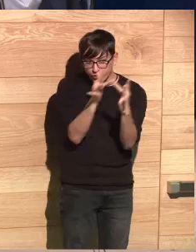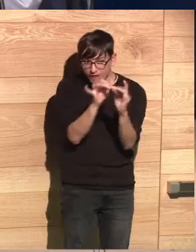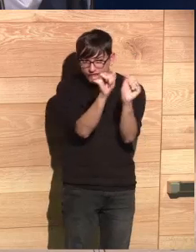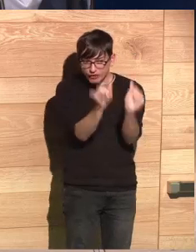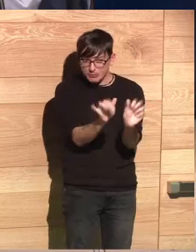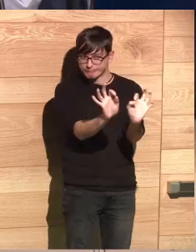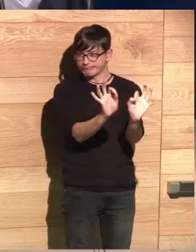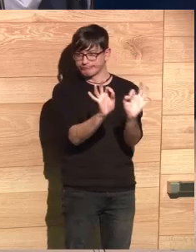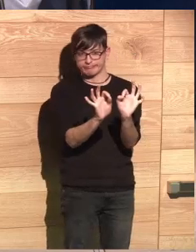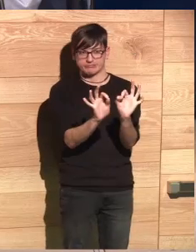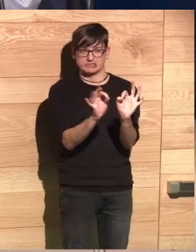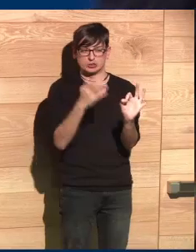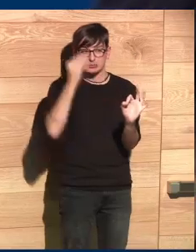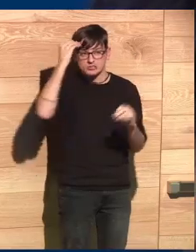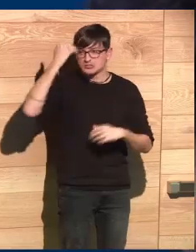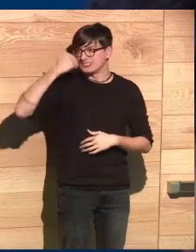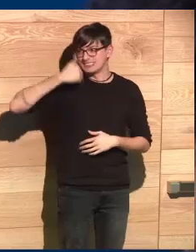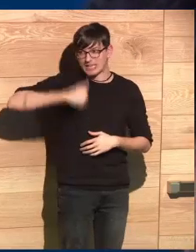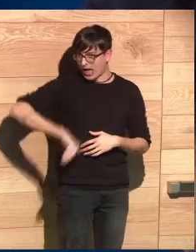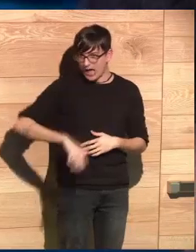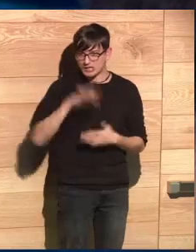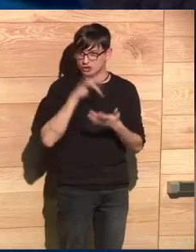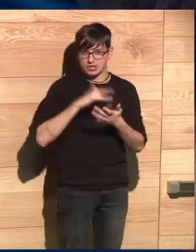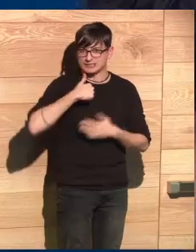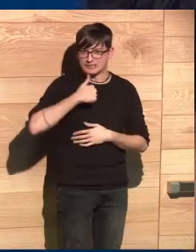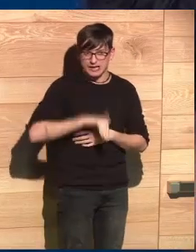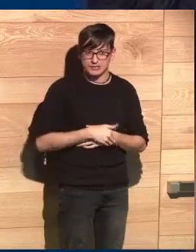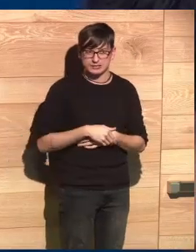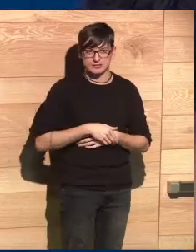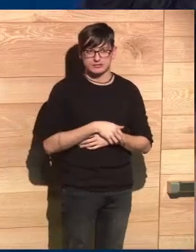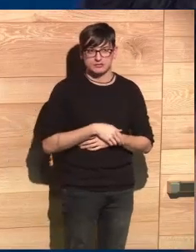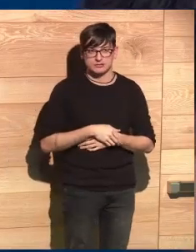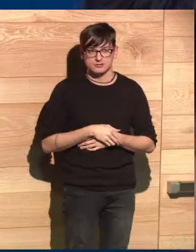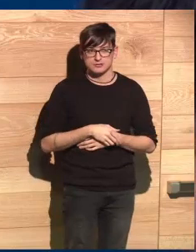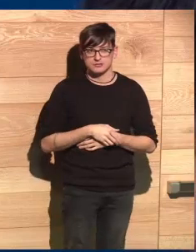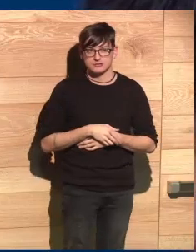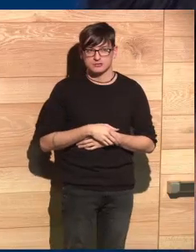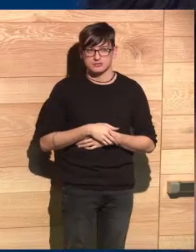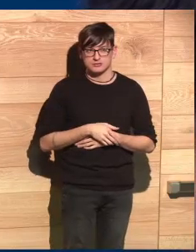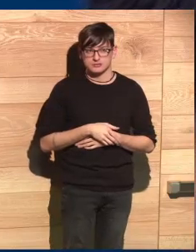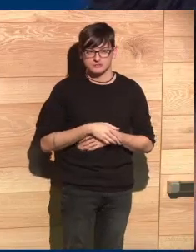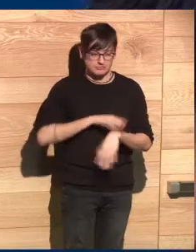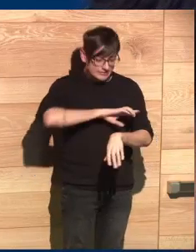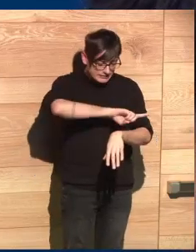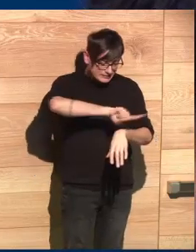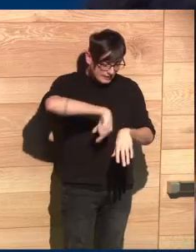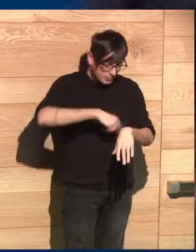determinadas maneras. Yo creo que esto ya está pasando. O sea, ya es así. Ya dedicamos, yo qué sé, la mitad del tiempo que